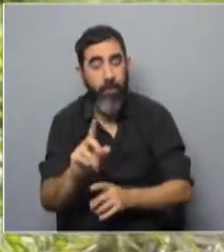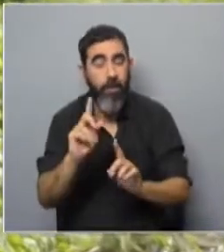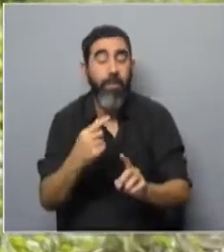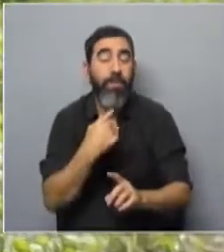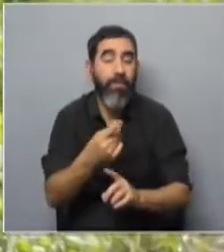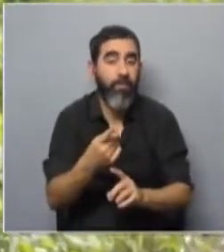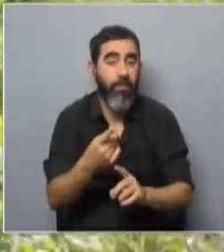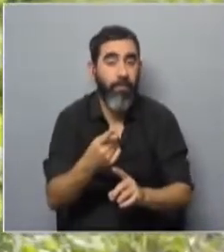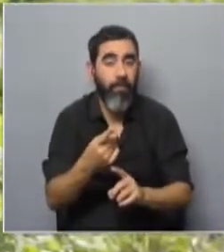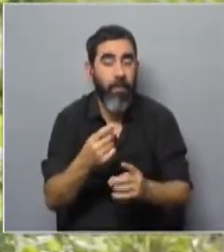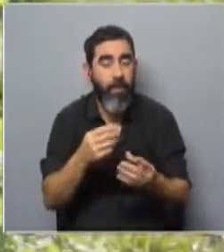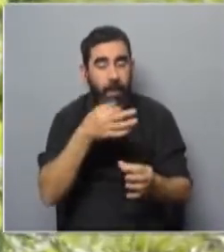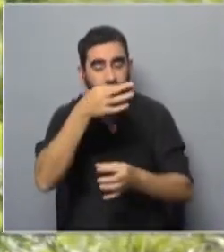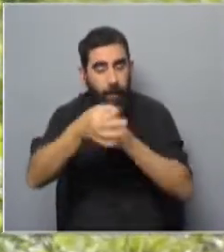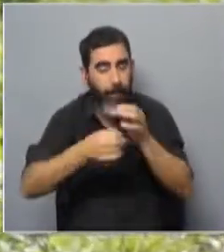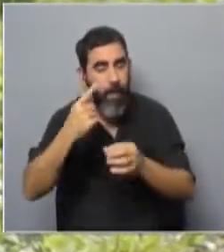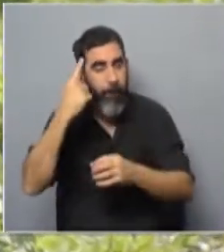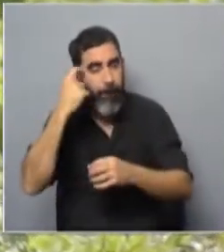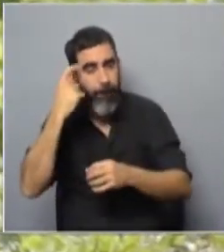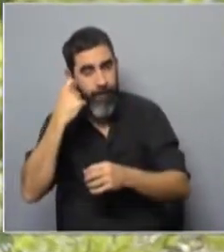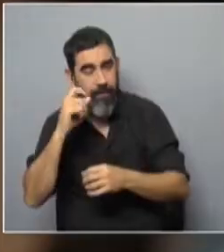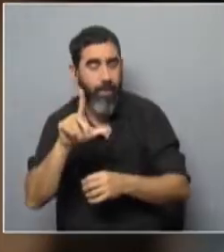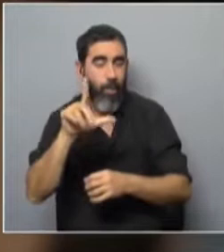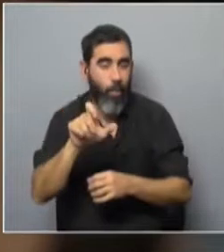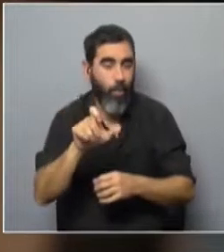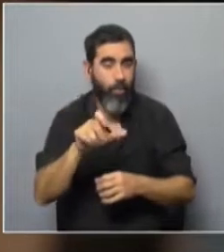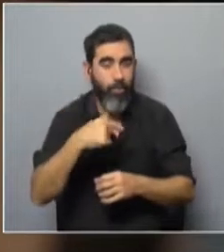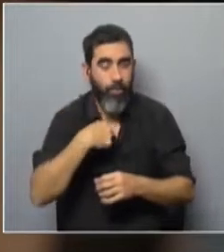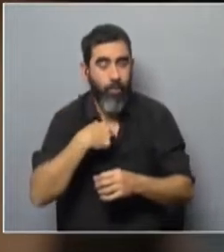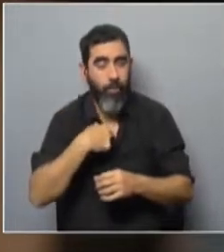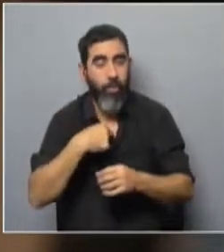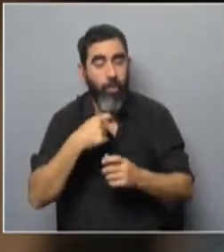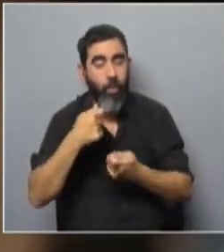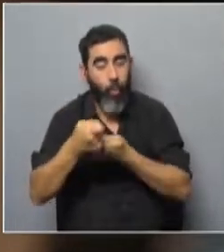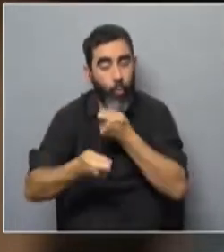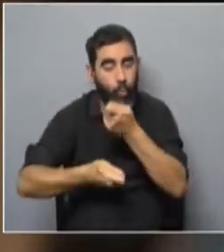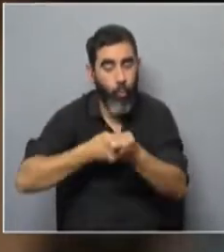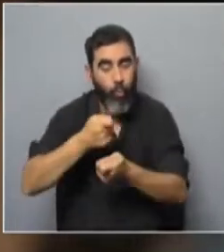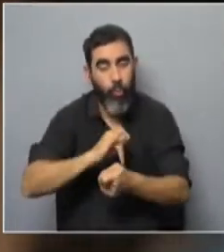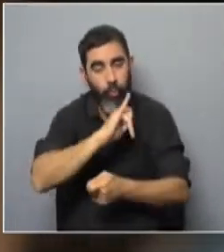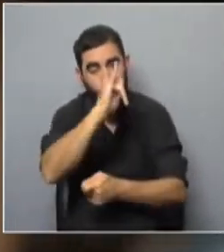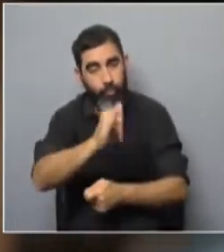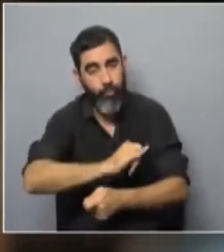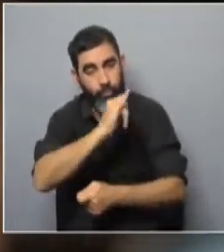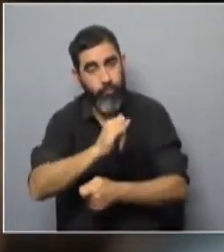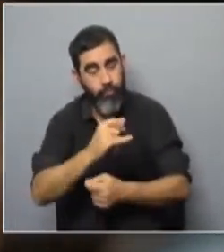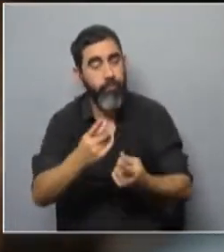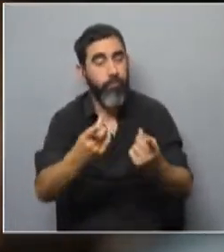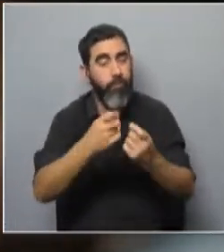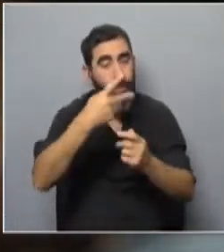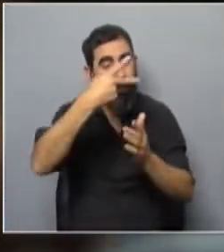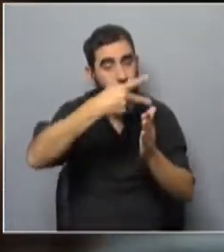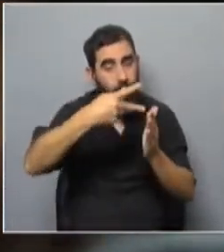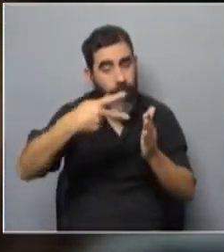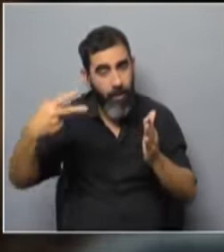básicamente para dar sentido a la experiencia. Y obviamente cuando nosotros hablamos de construir una narrativa, necesitamos